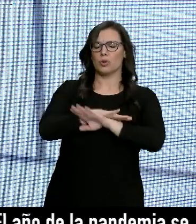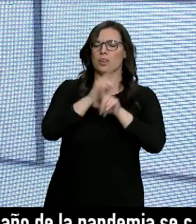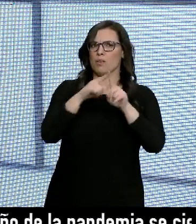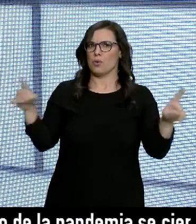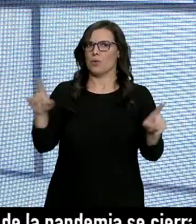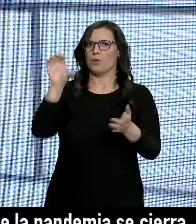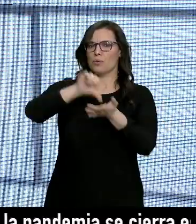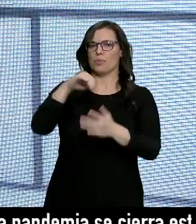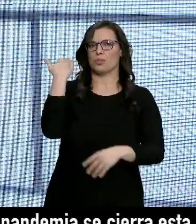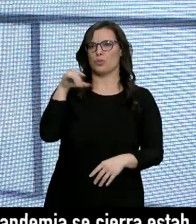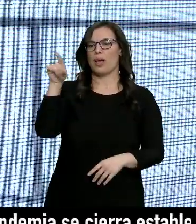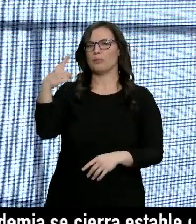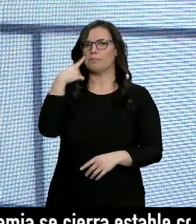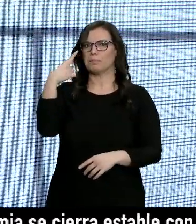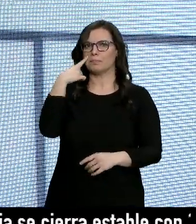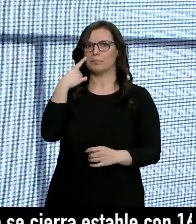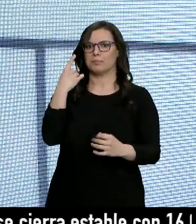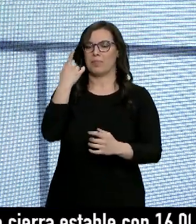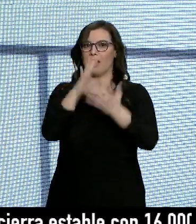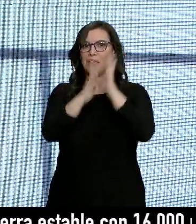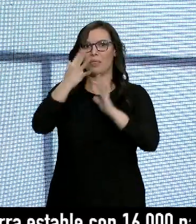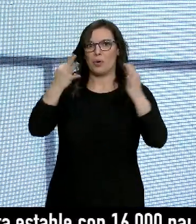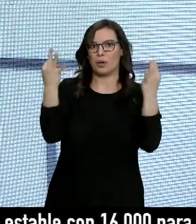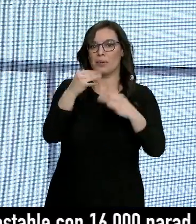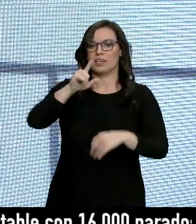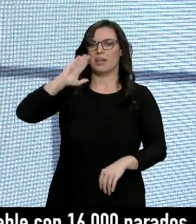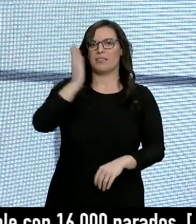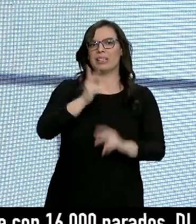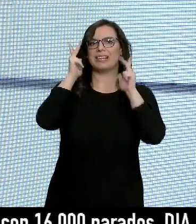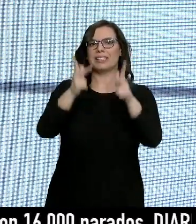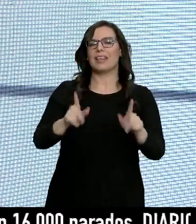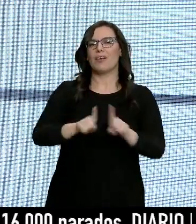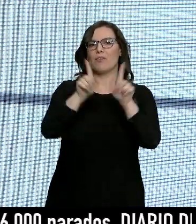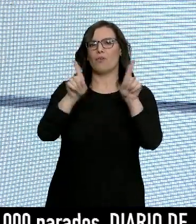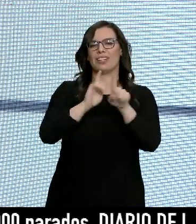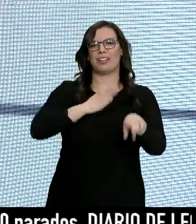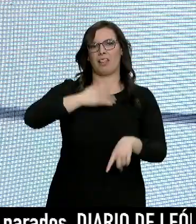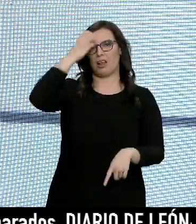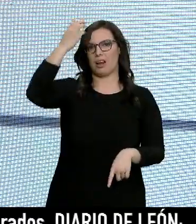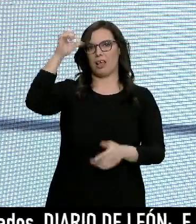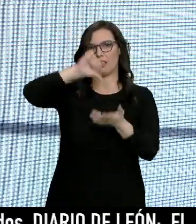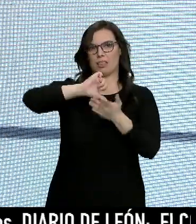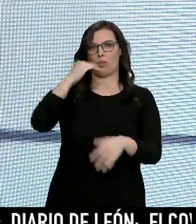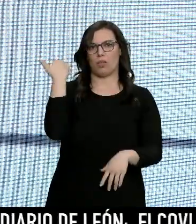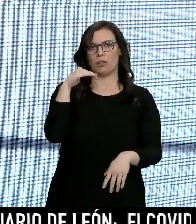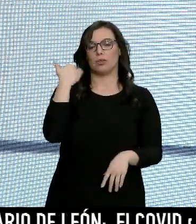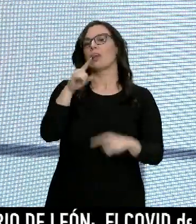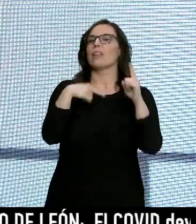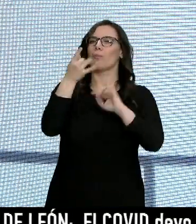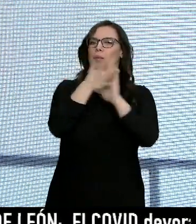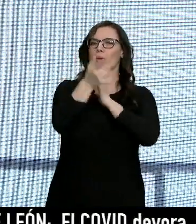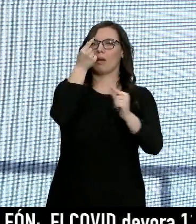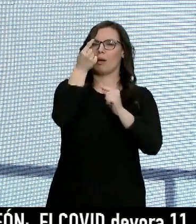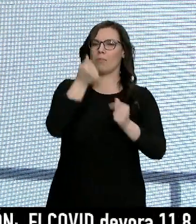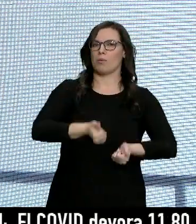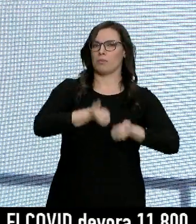en Soria. Allí han estado muy pendientes de ese incendio que ha afectado a la residencia Fuente del Rey de la capital. Enseguida ampliamos los detalles